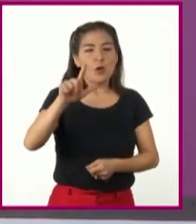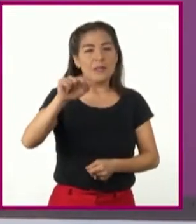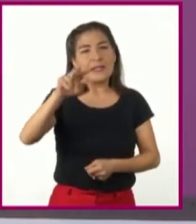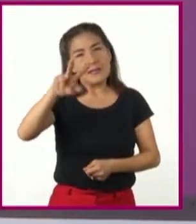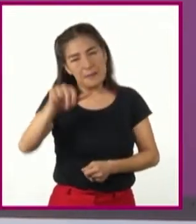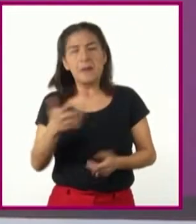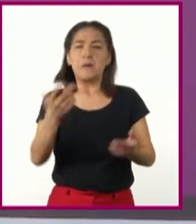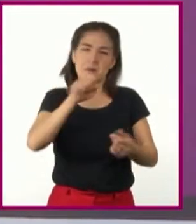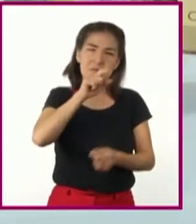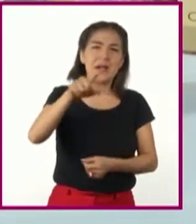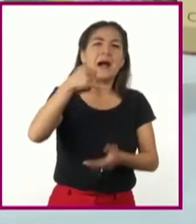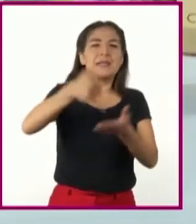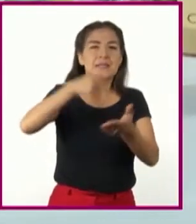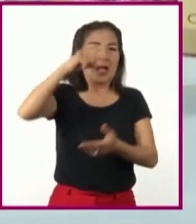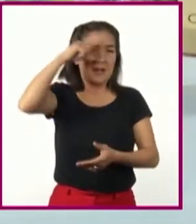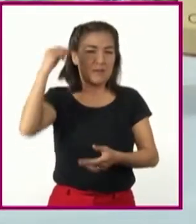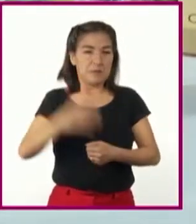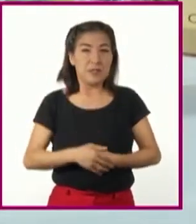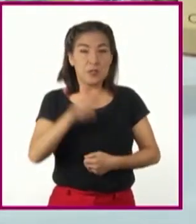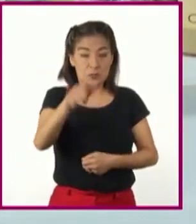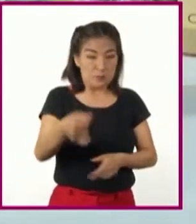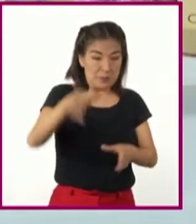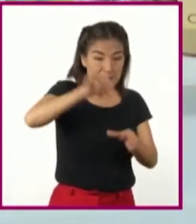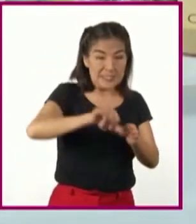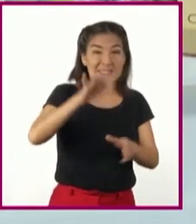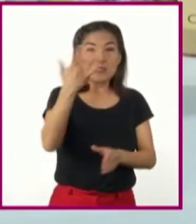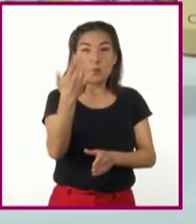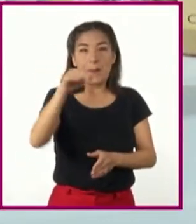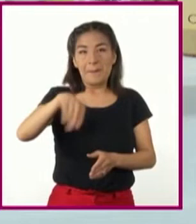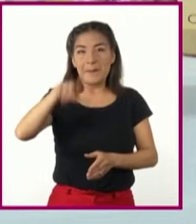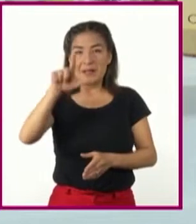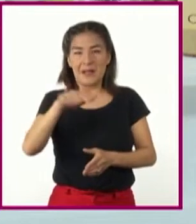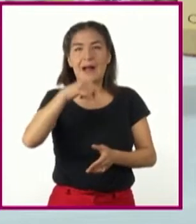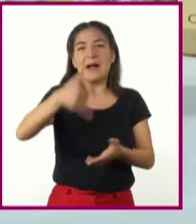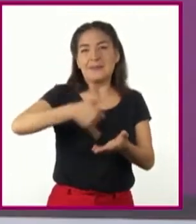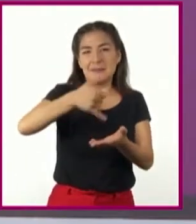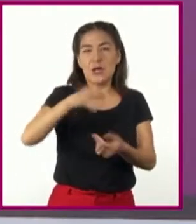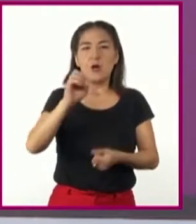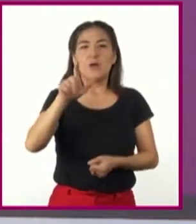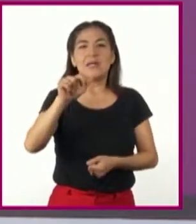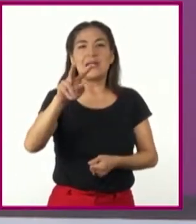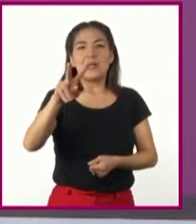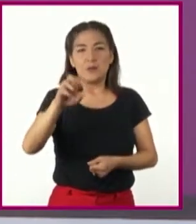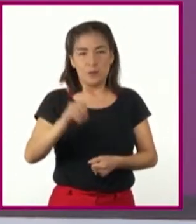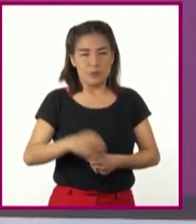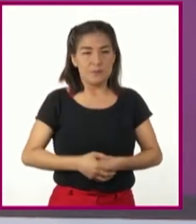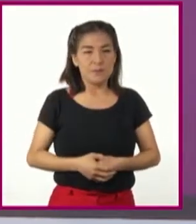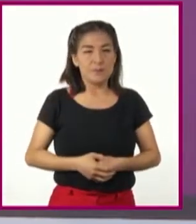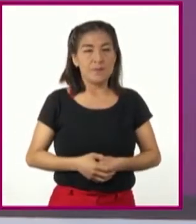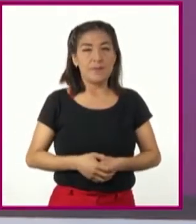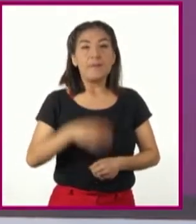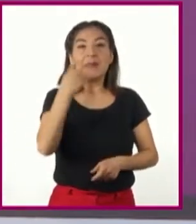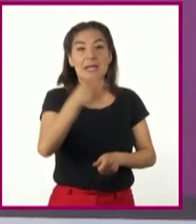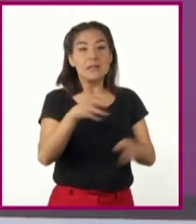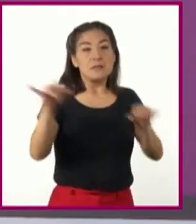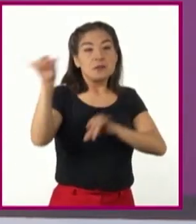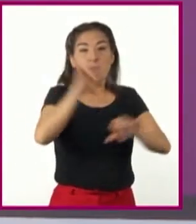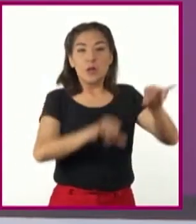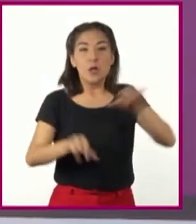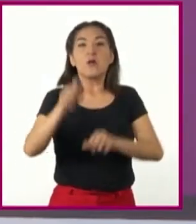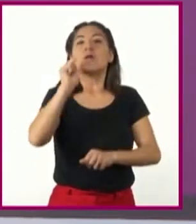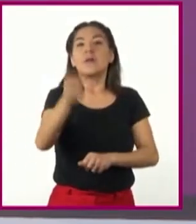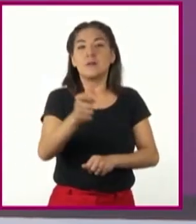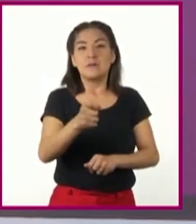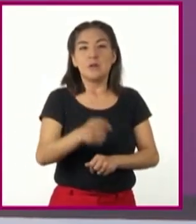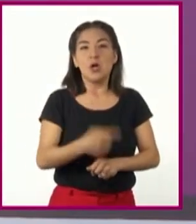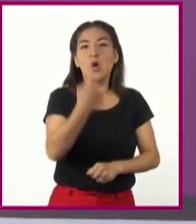almendra. Verteremos 50 mililitros de aceite de olivo. La concentración de nuestra mezcla será